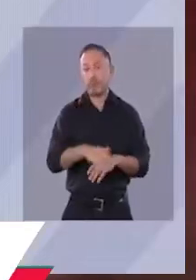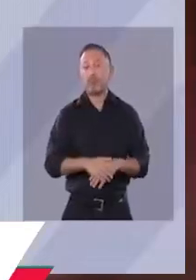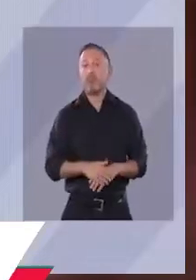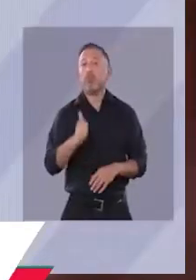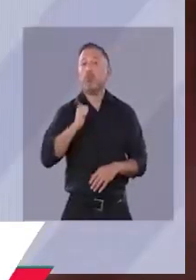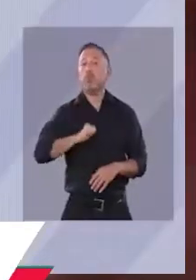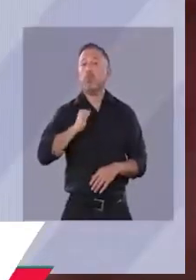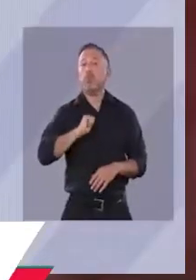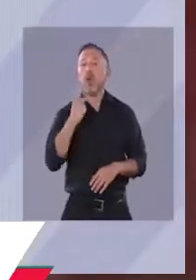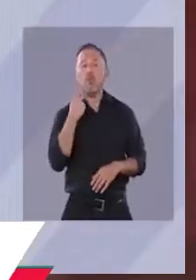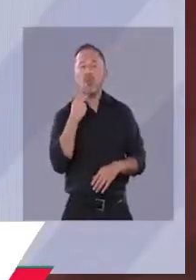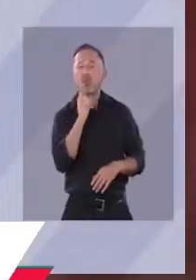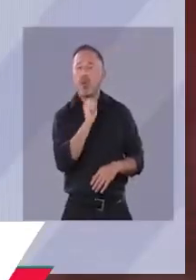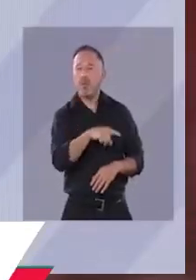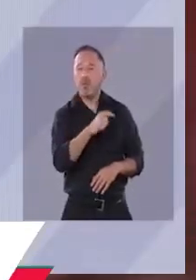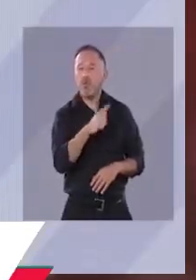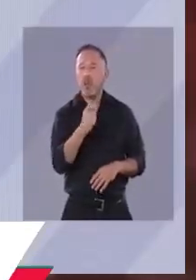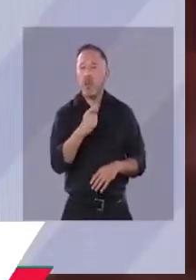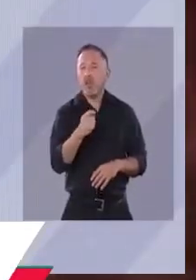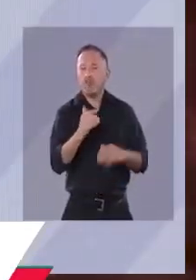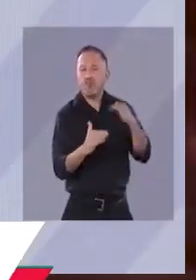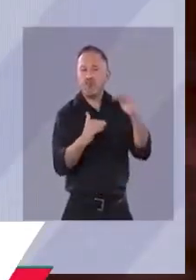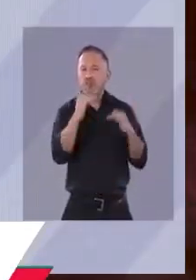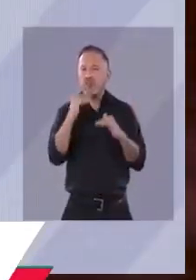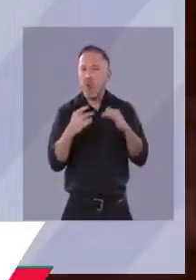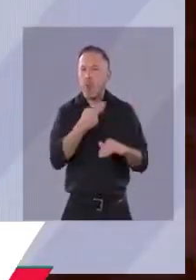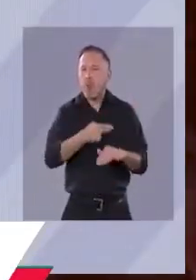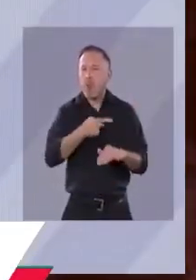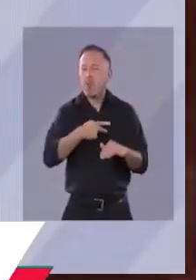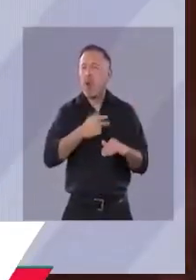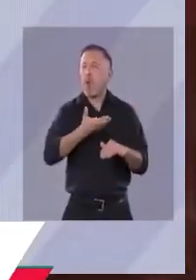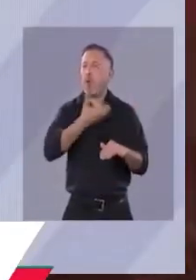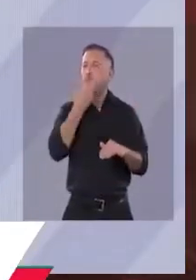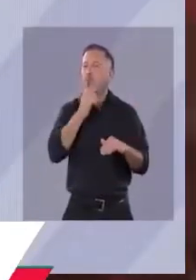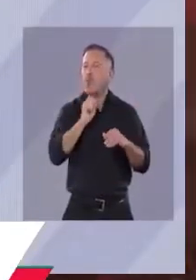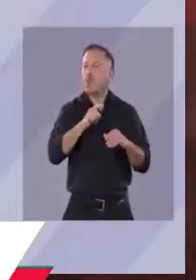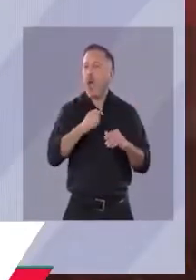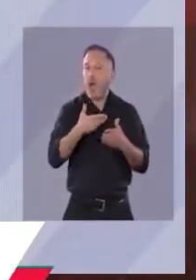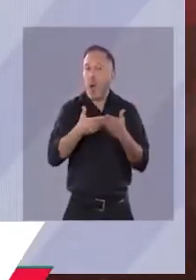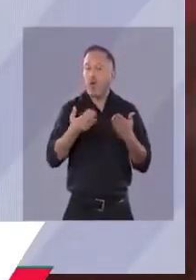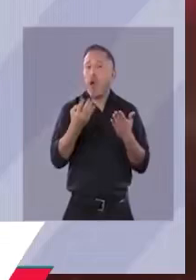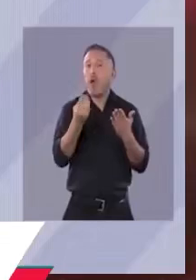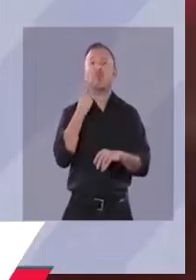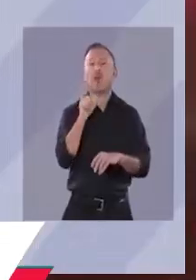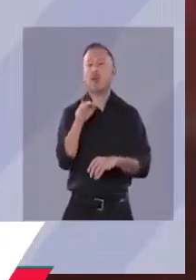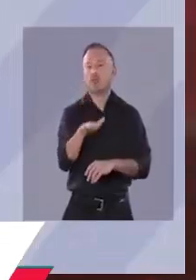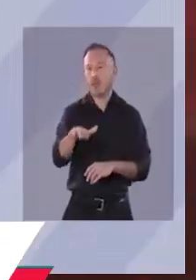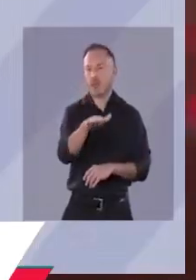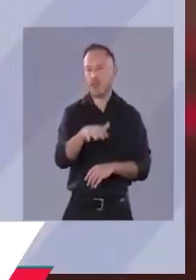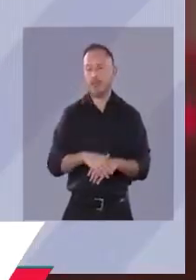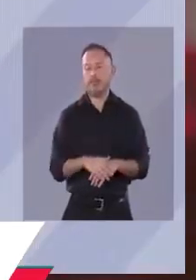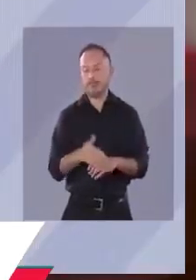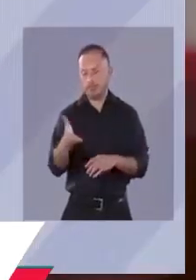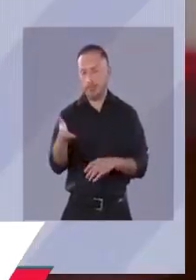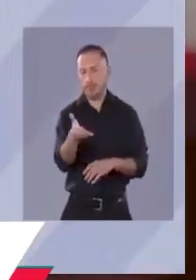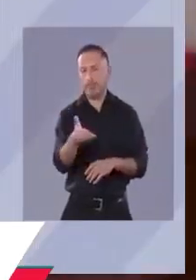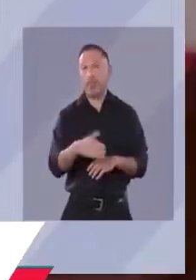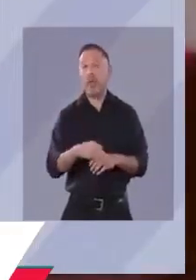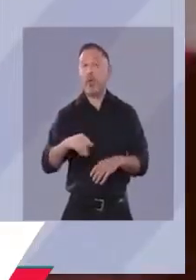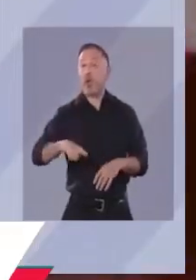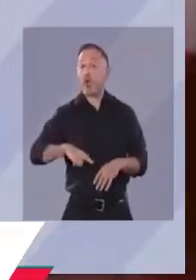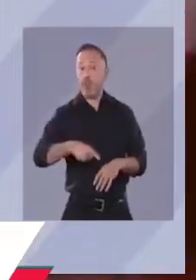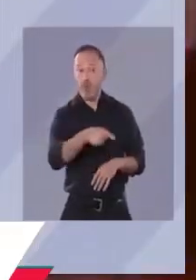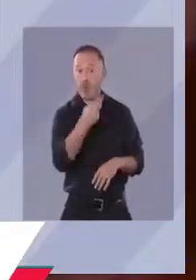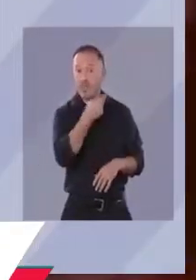la oposición, pero con mayor claridad y mayor abundancia lo revisaremos